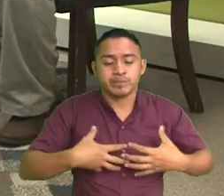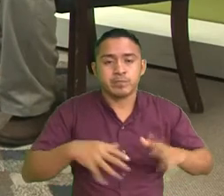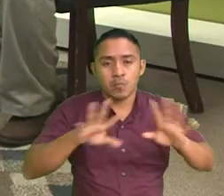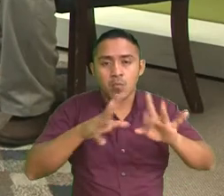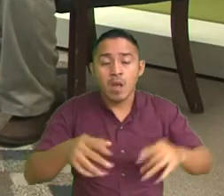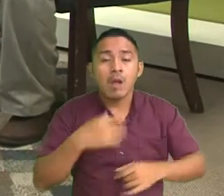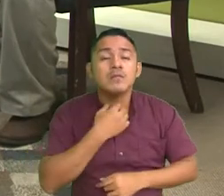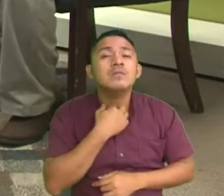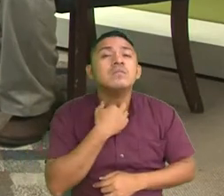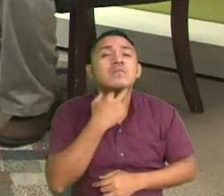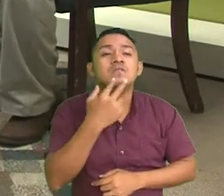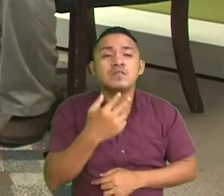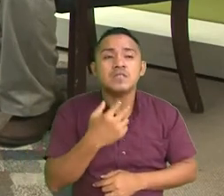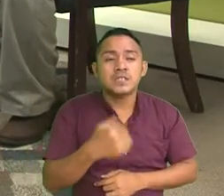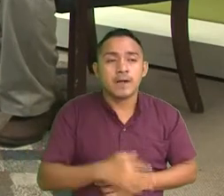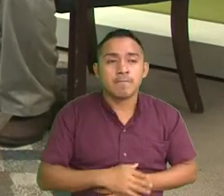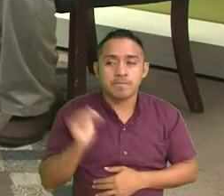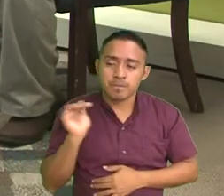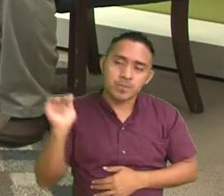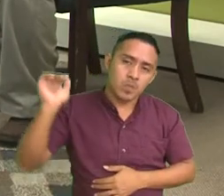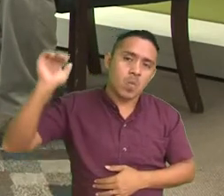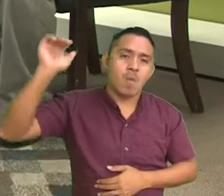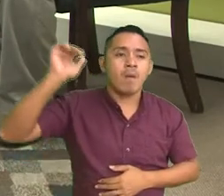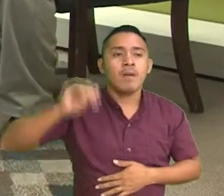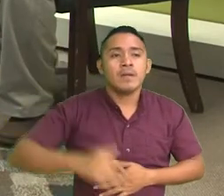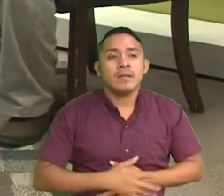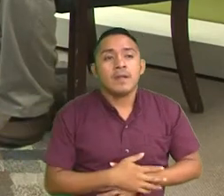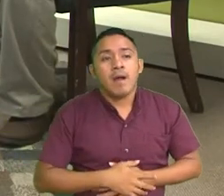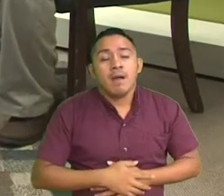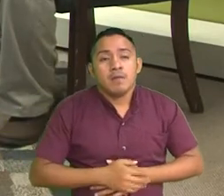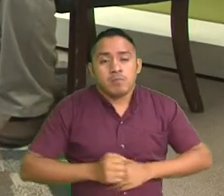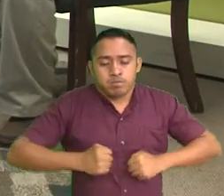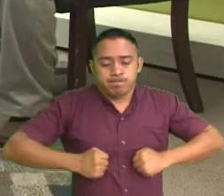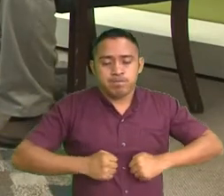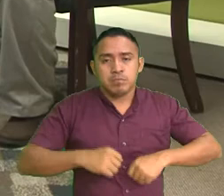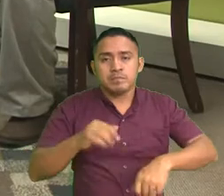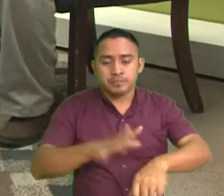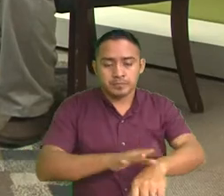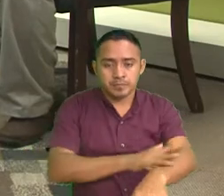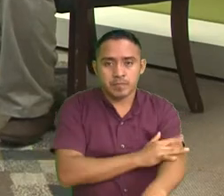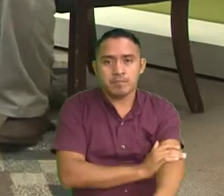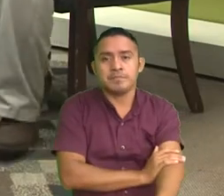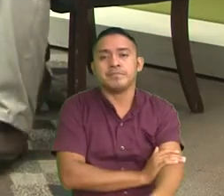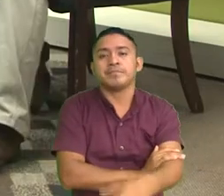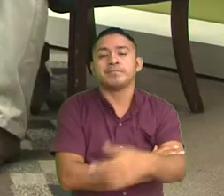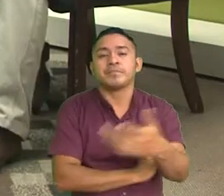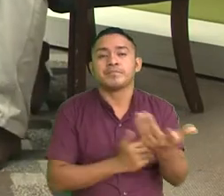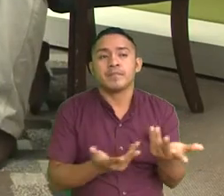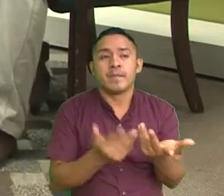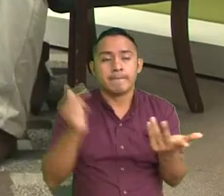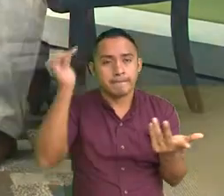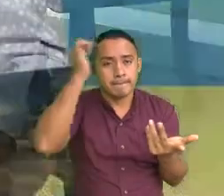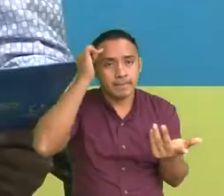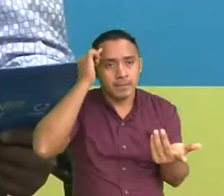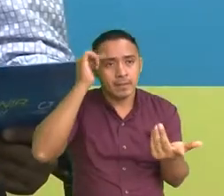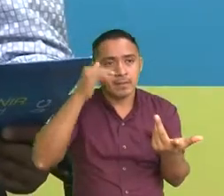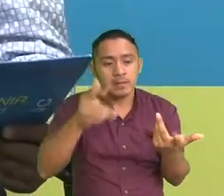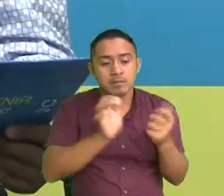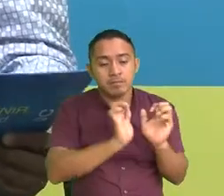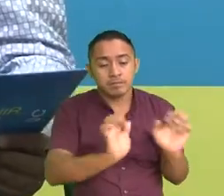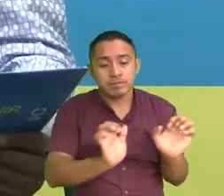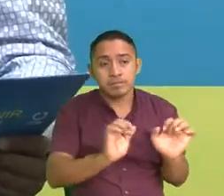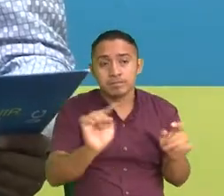varones, el crecimiento, obviamente, la estatura, sí. El crecimiento emocional también ya, su pensamiento ya no es como un